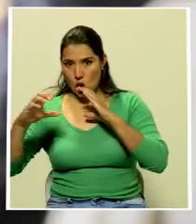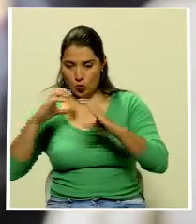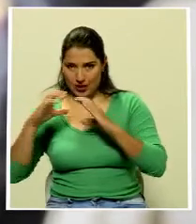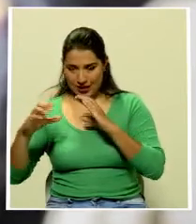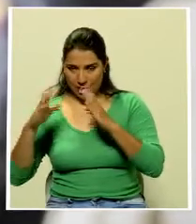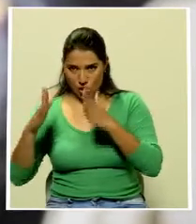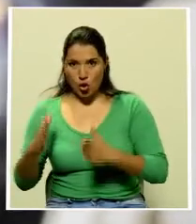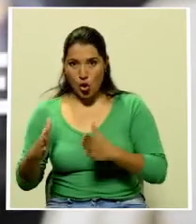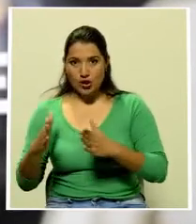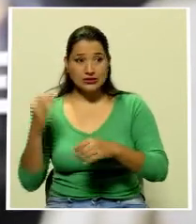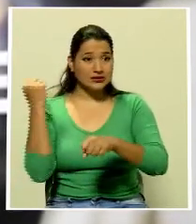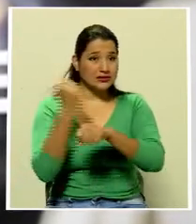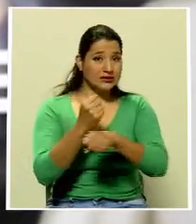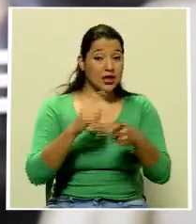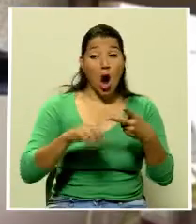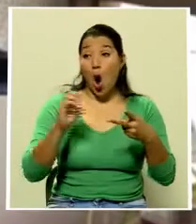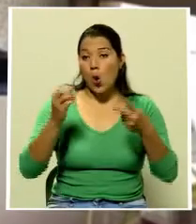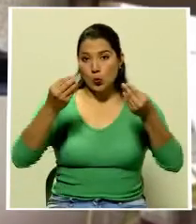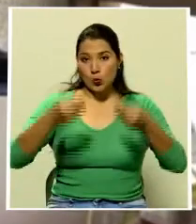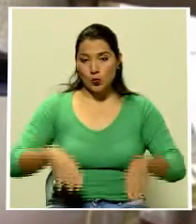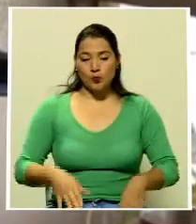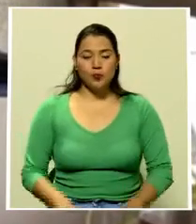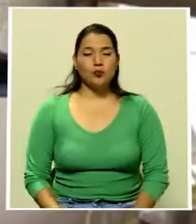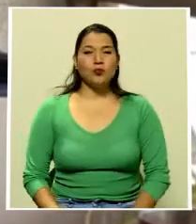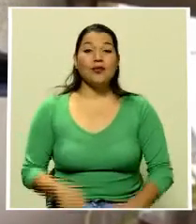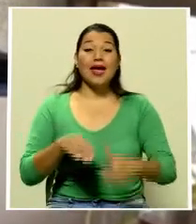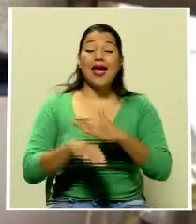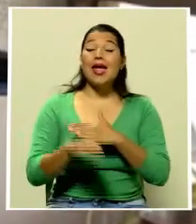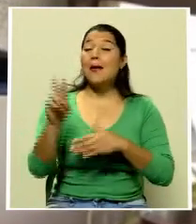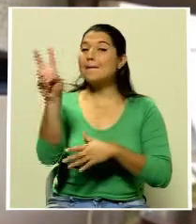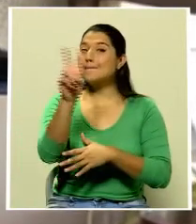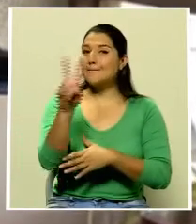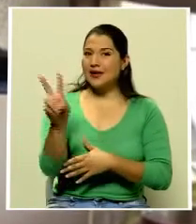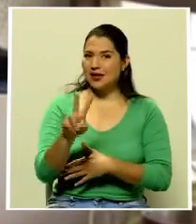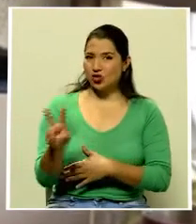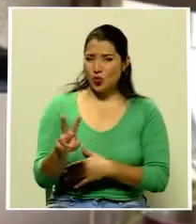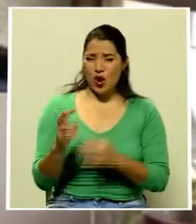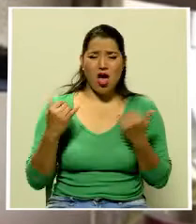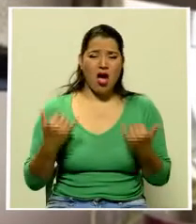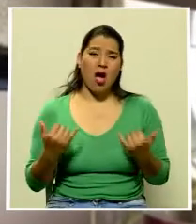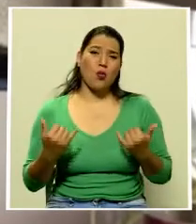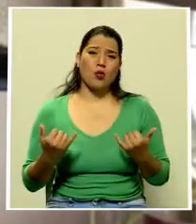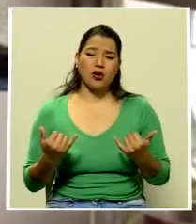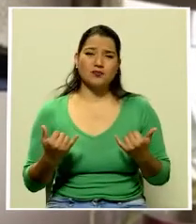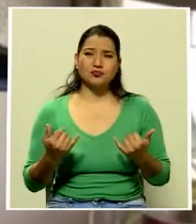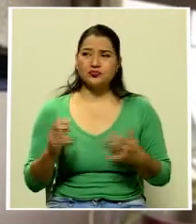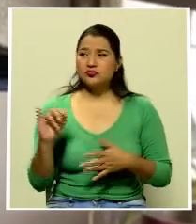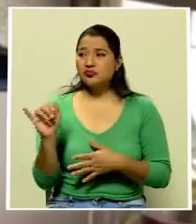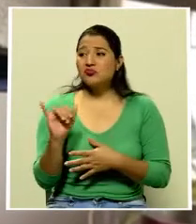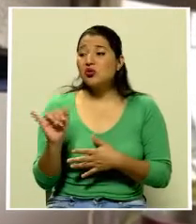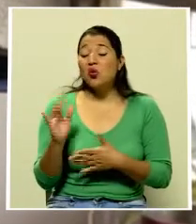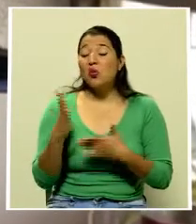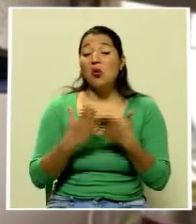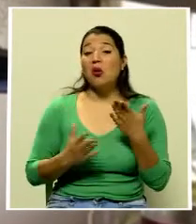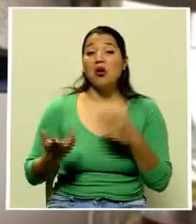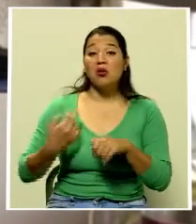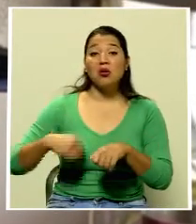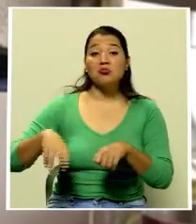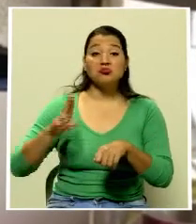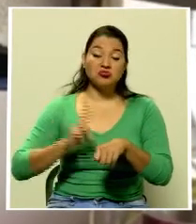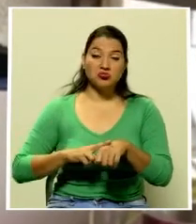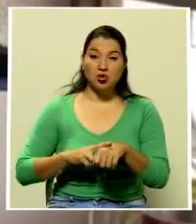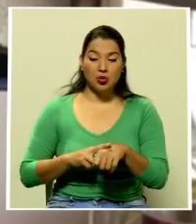asesinados o desaparecidos. En Venezuela se ha convertido ya como una práctica